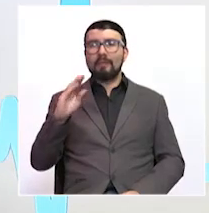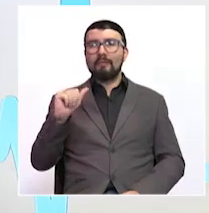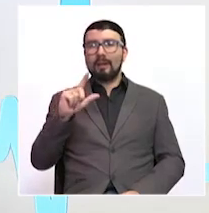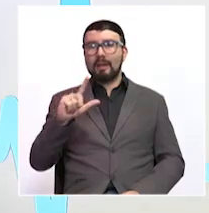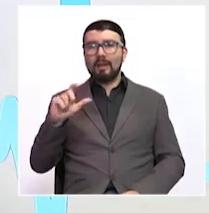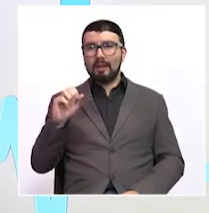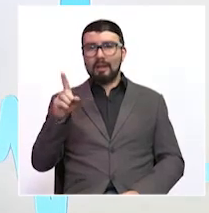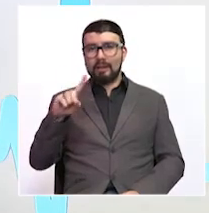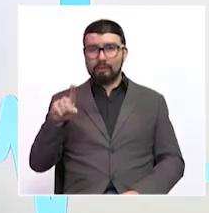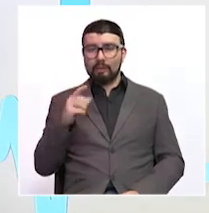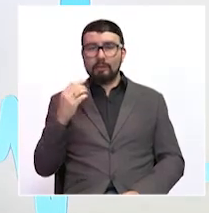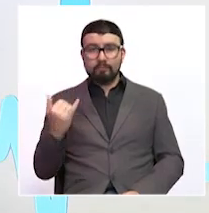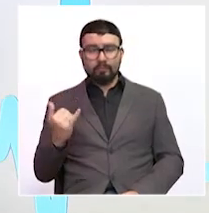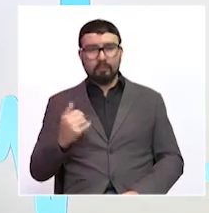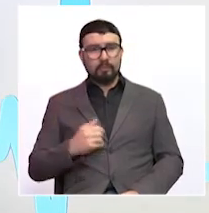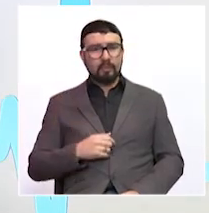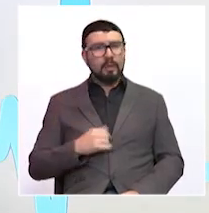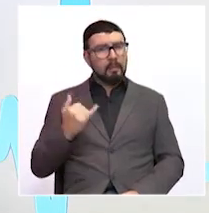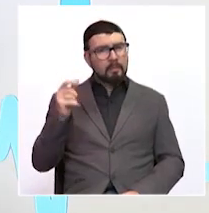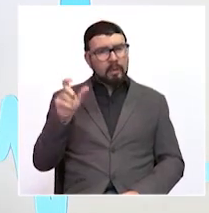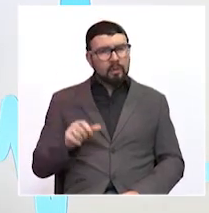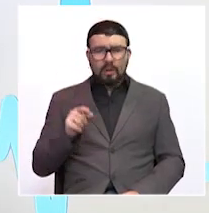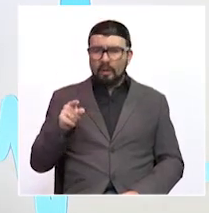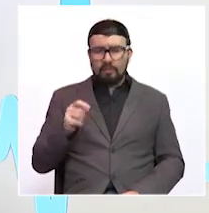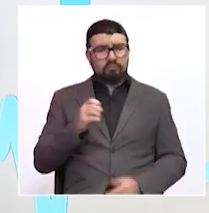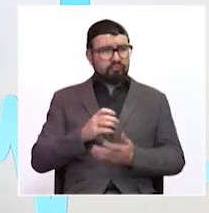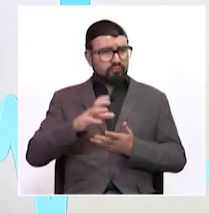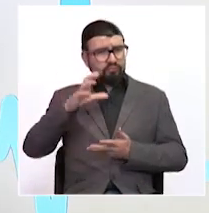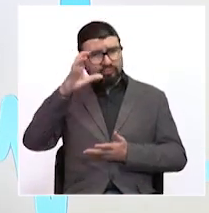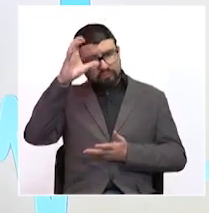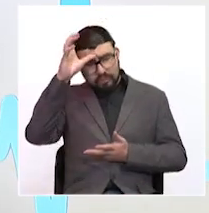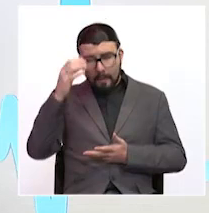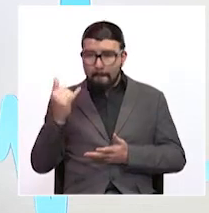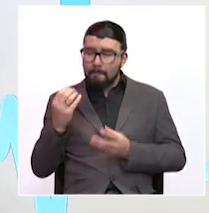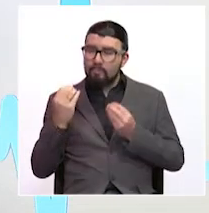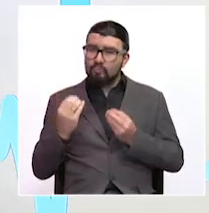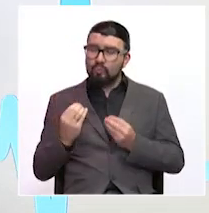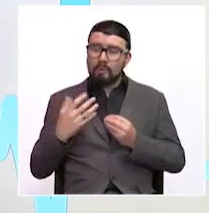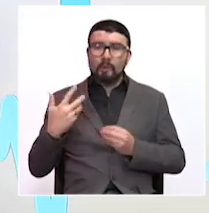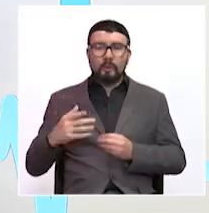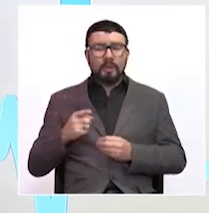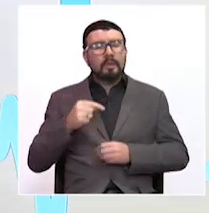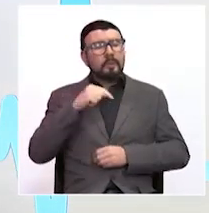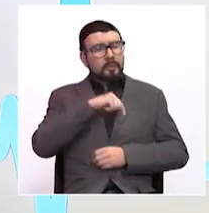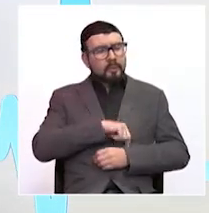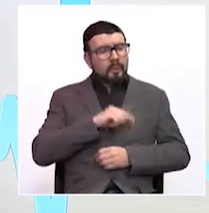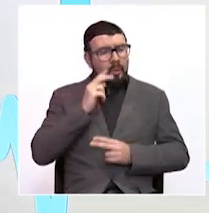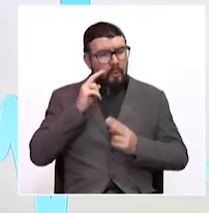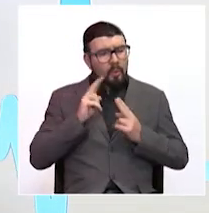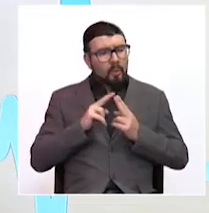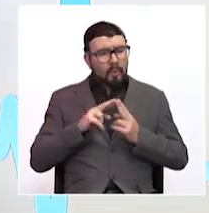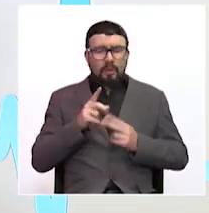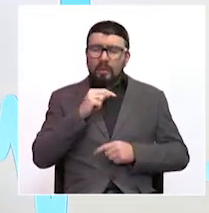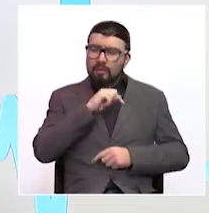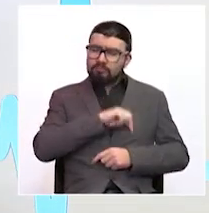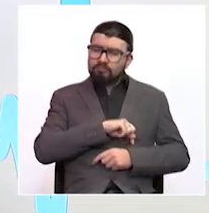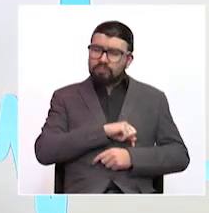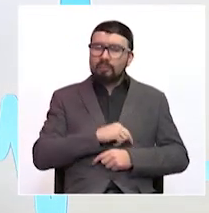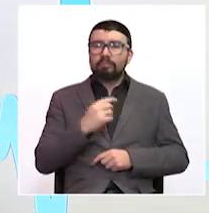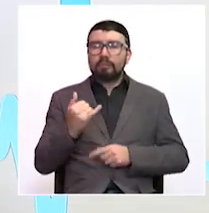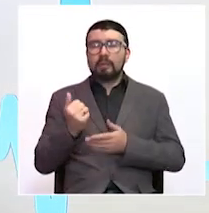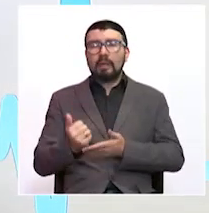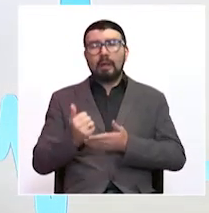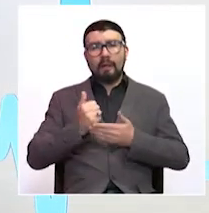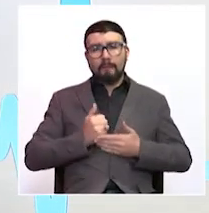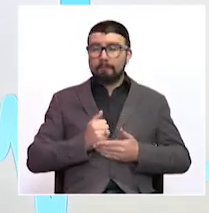es una persona con un amplio conocimiento en esa parte del alma de lo que veíamos ahora esa nota